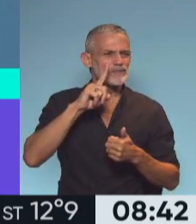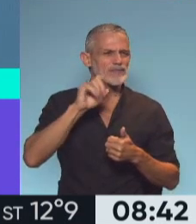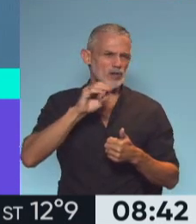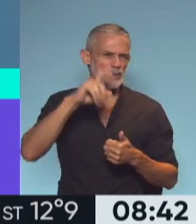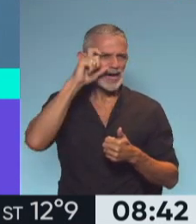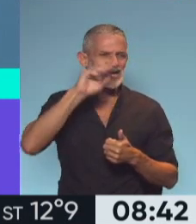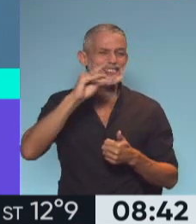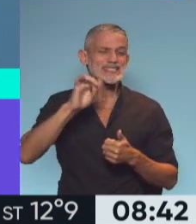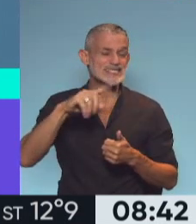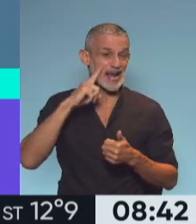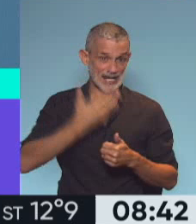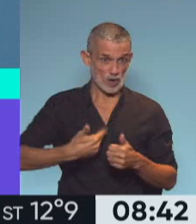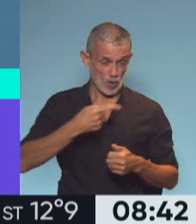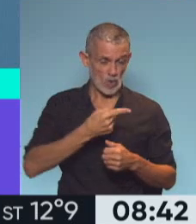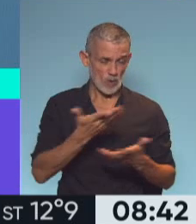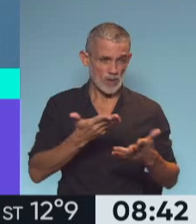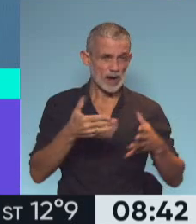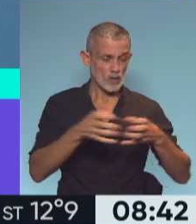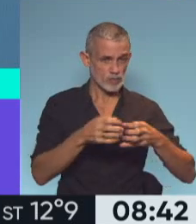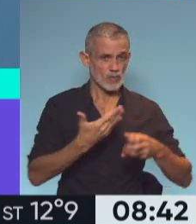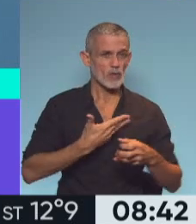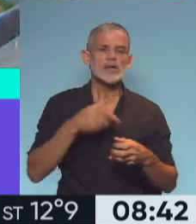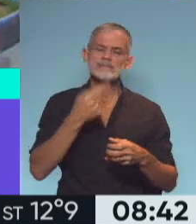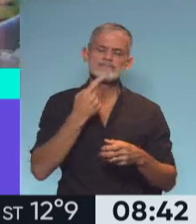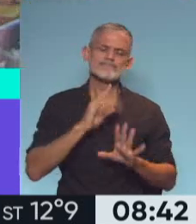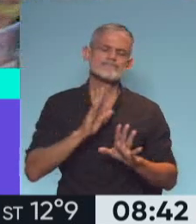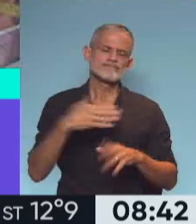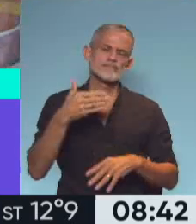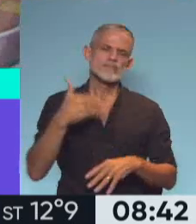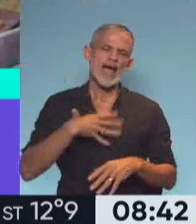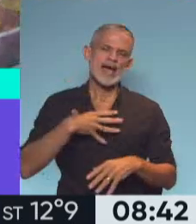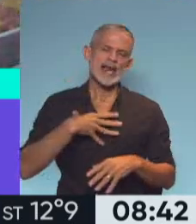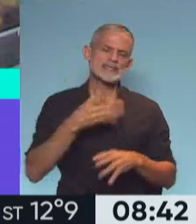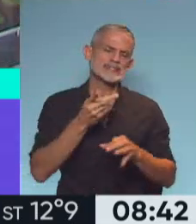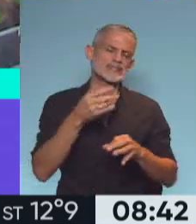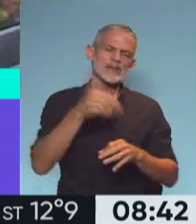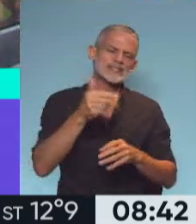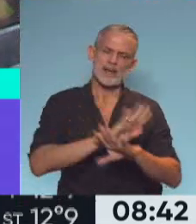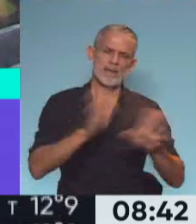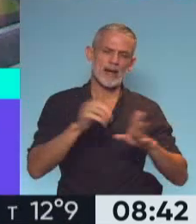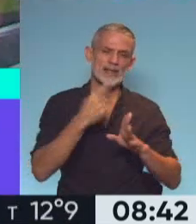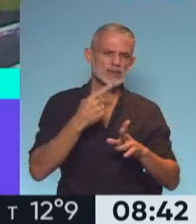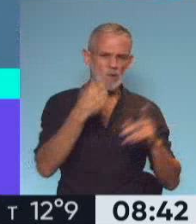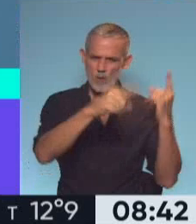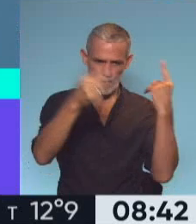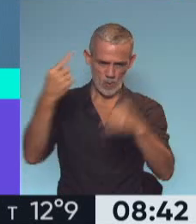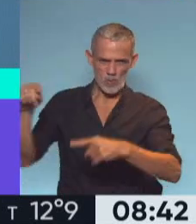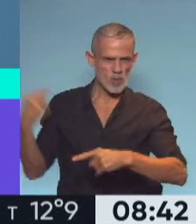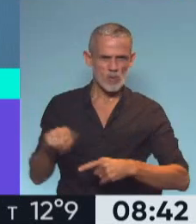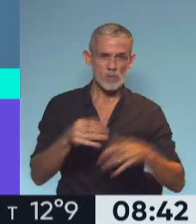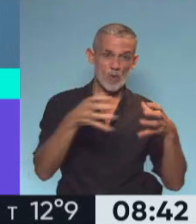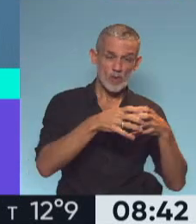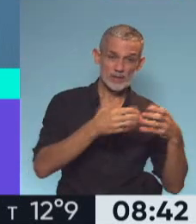es oficialista y está pidiendo que se suspendan las clases presenciales. Hay posturas diferentes dentro del oficialismo y dentro de